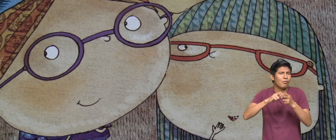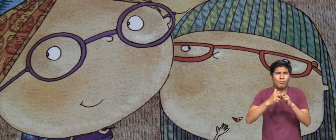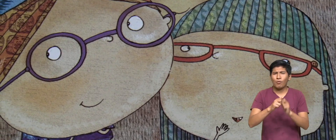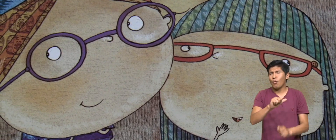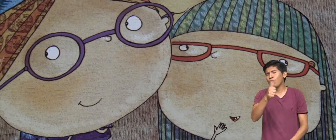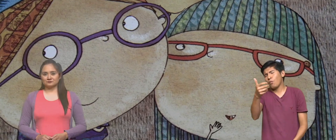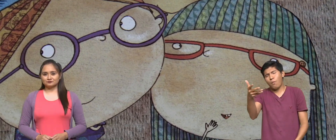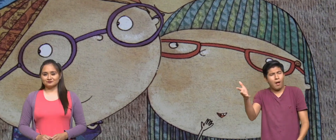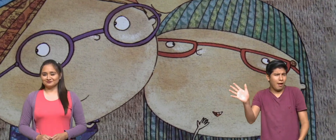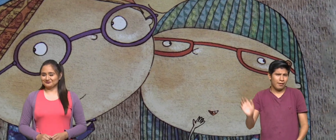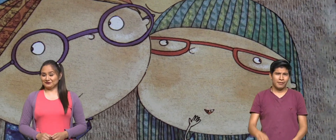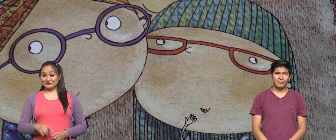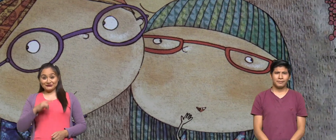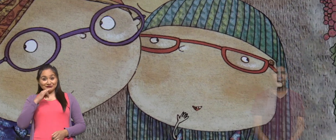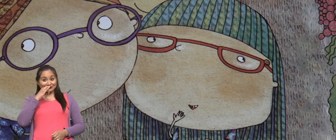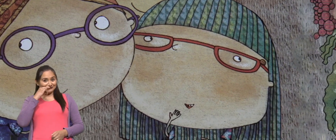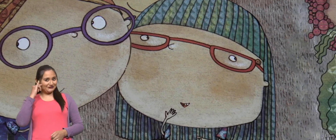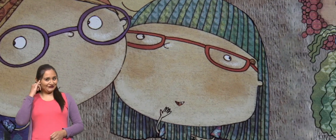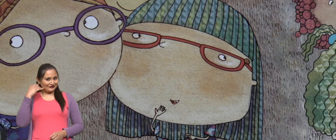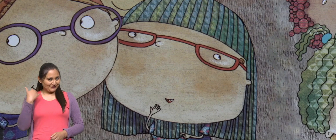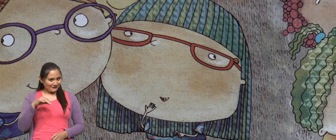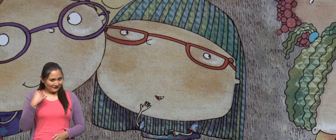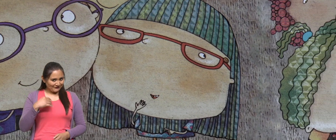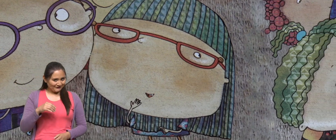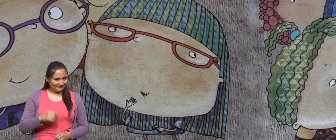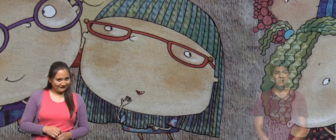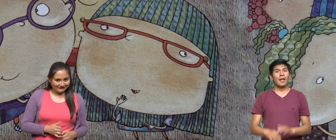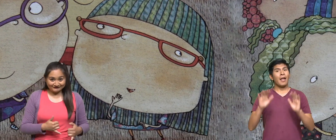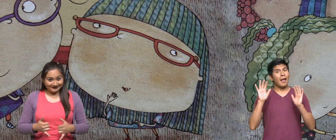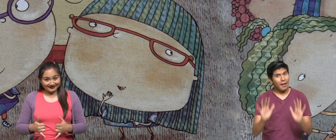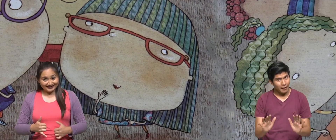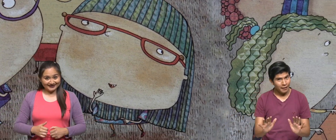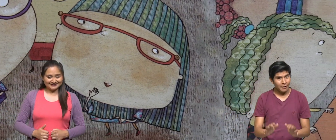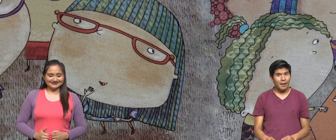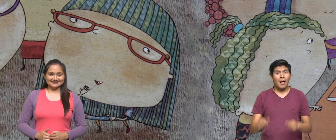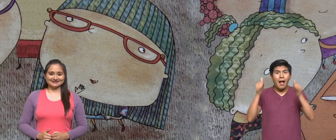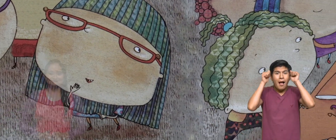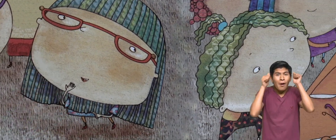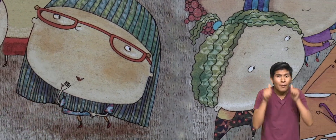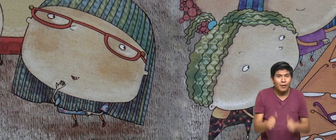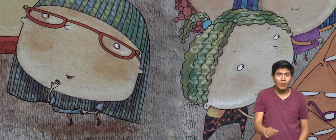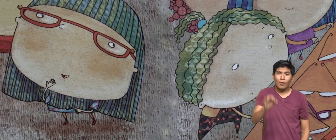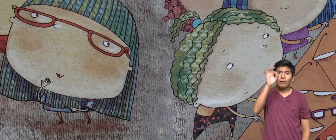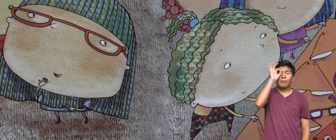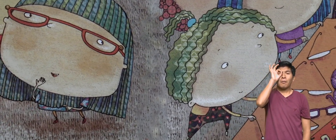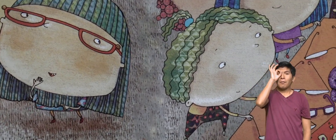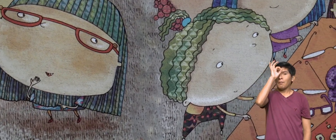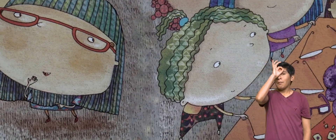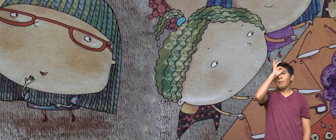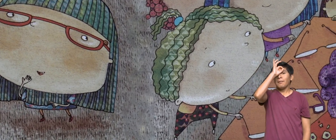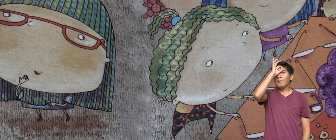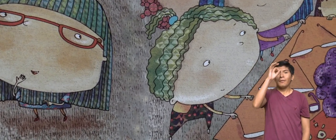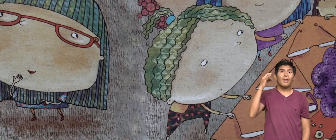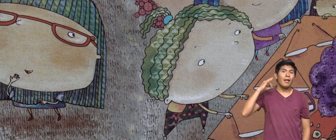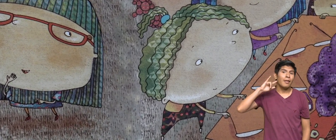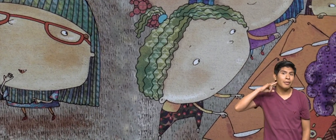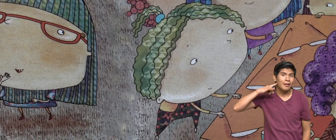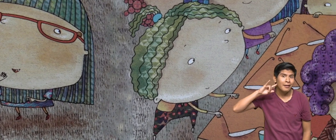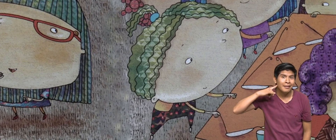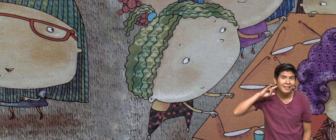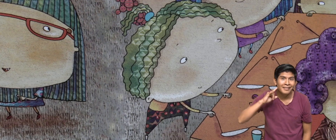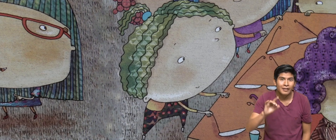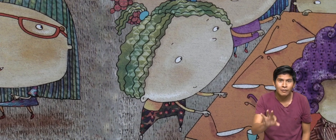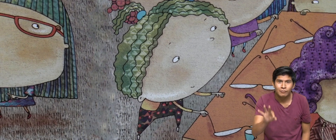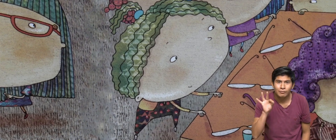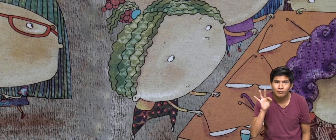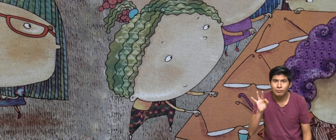poderes secretos. ¡Qué traviesas, papo! Así, sin que nadie se dé cuenta, las